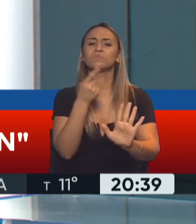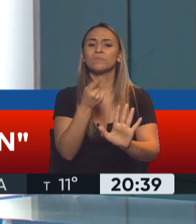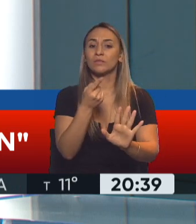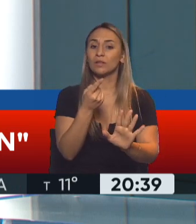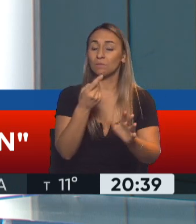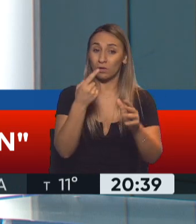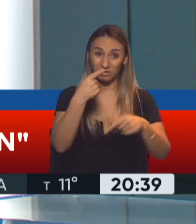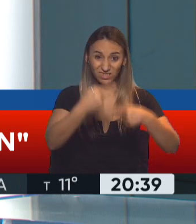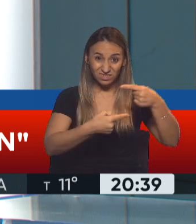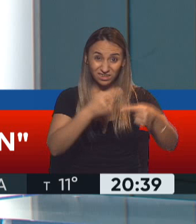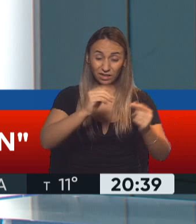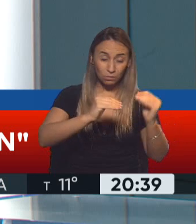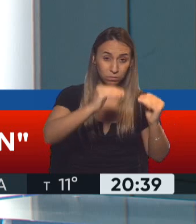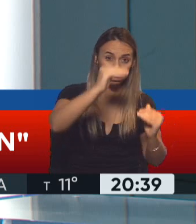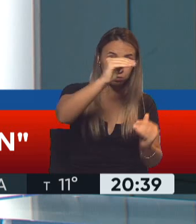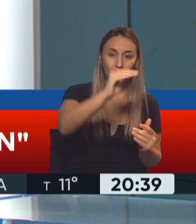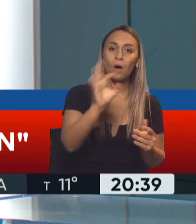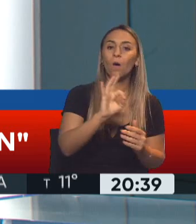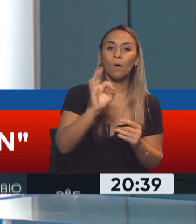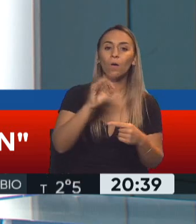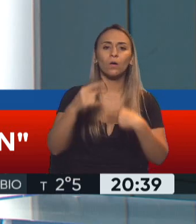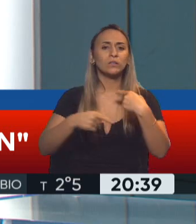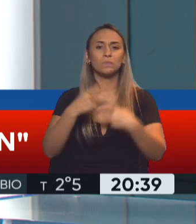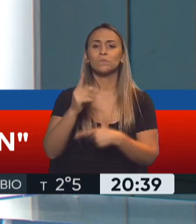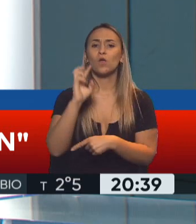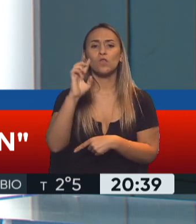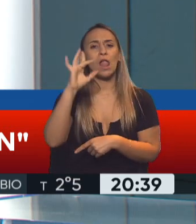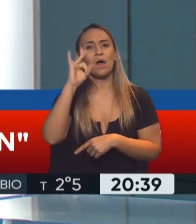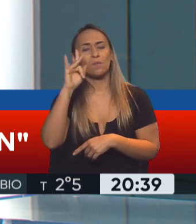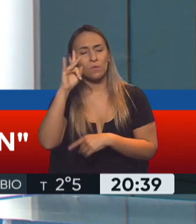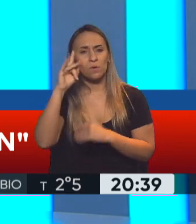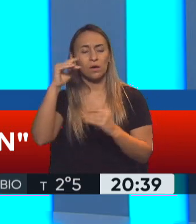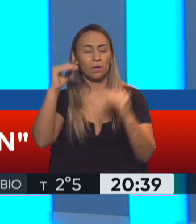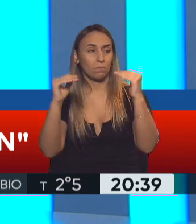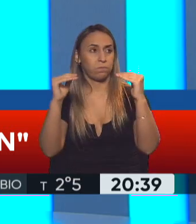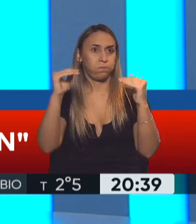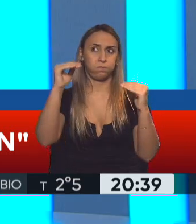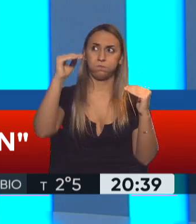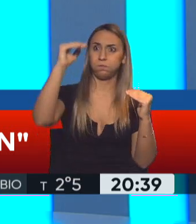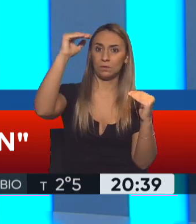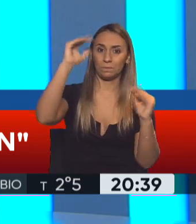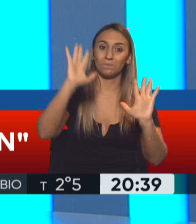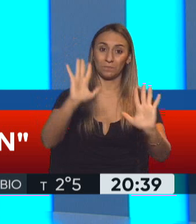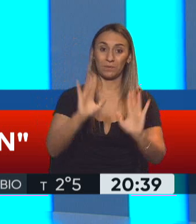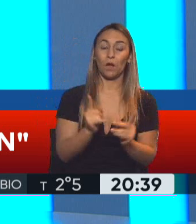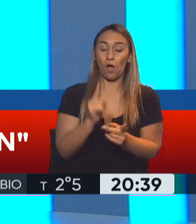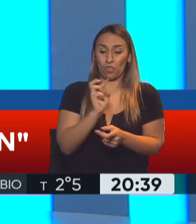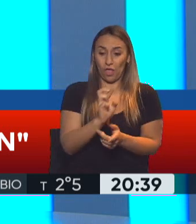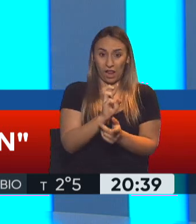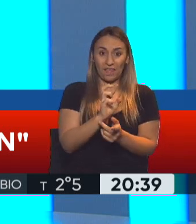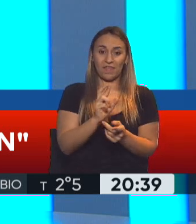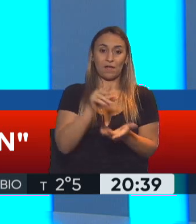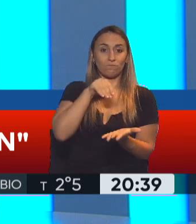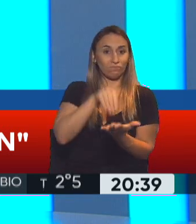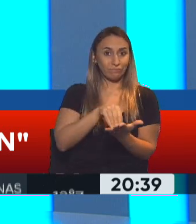como ahora con un dólar paralelo y un 70 80 o 90 por ciento más bueno ese es el dólar que plantea el presupuesto para diciembre del